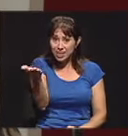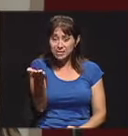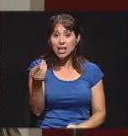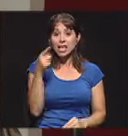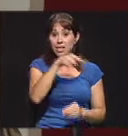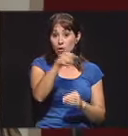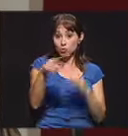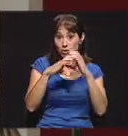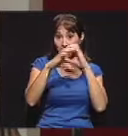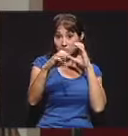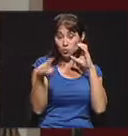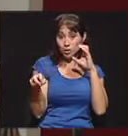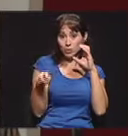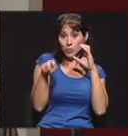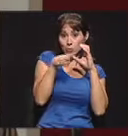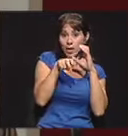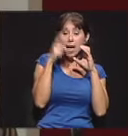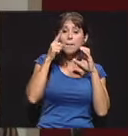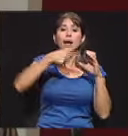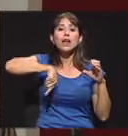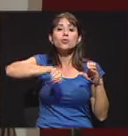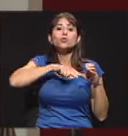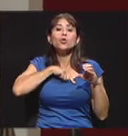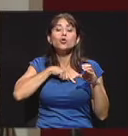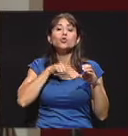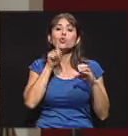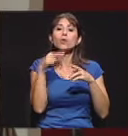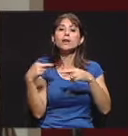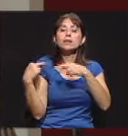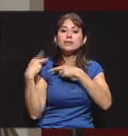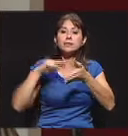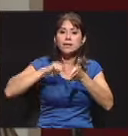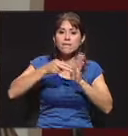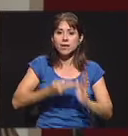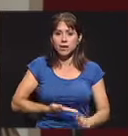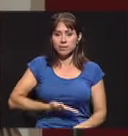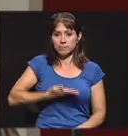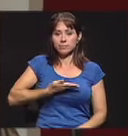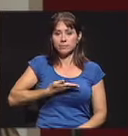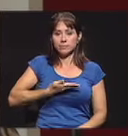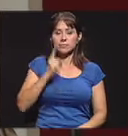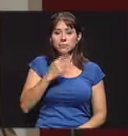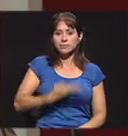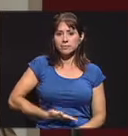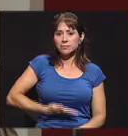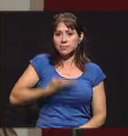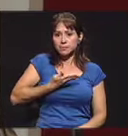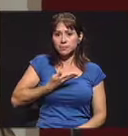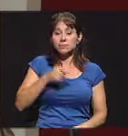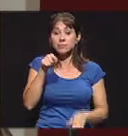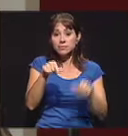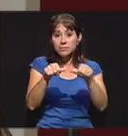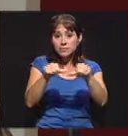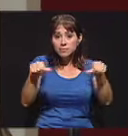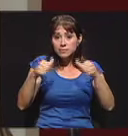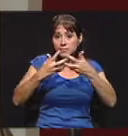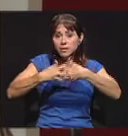para nosotros, además de una responsabilidad, significa un orgullo. Un orgullo que el sector